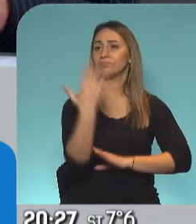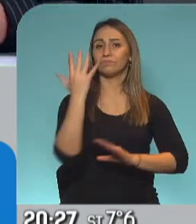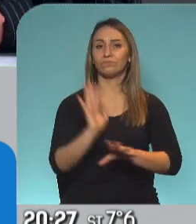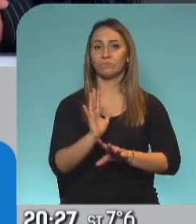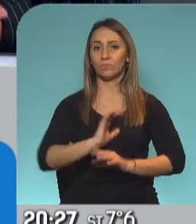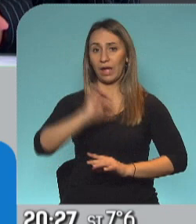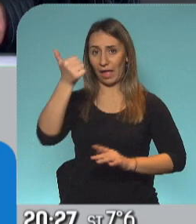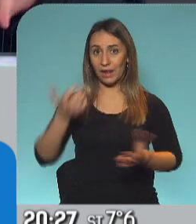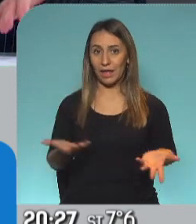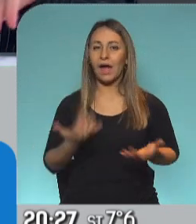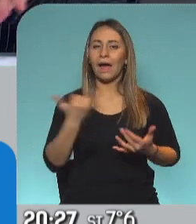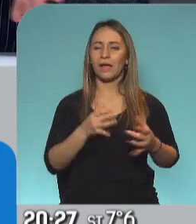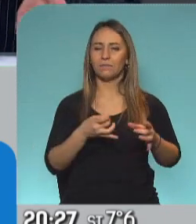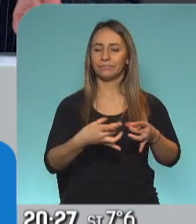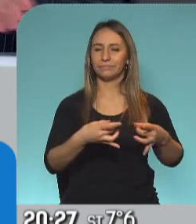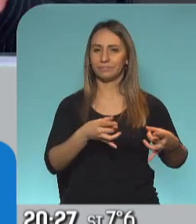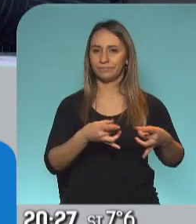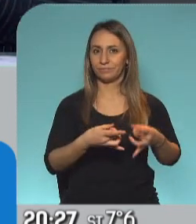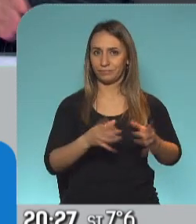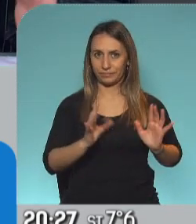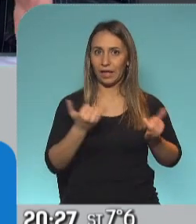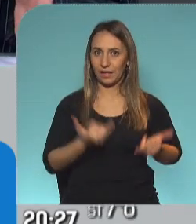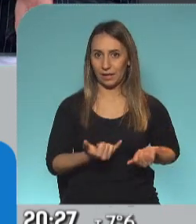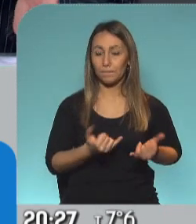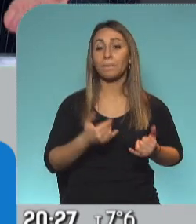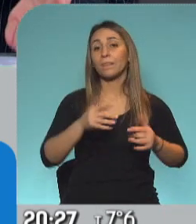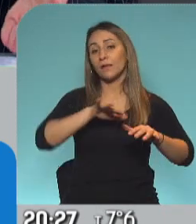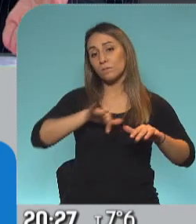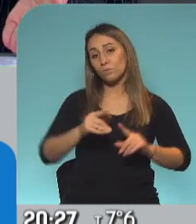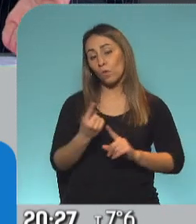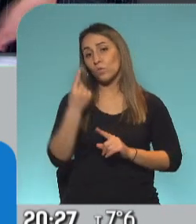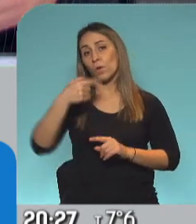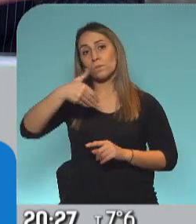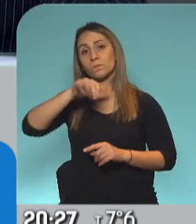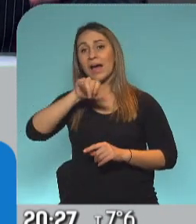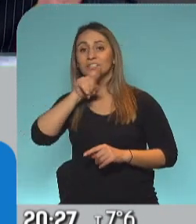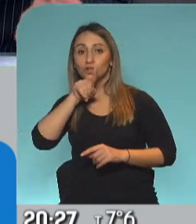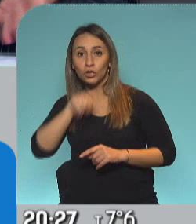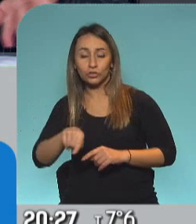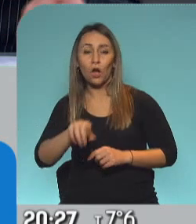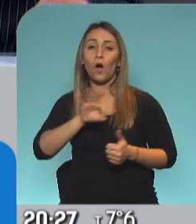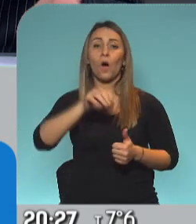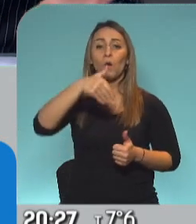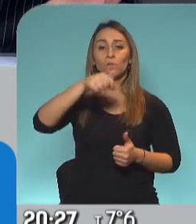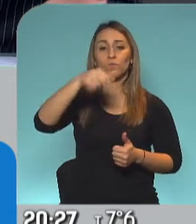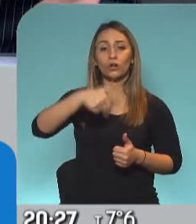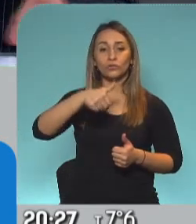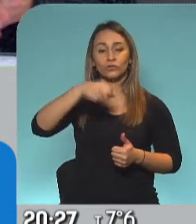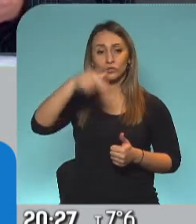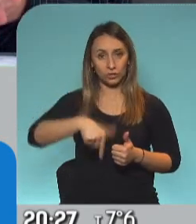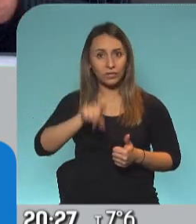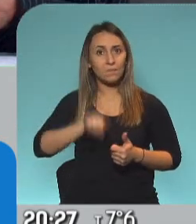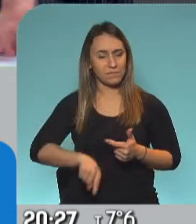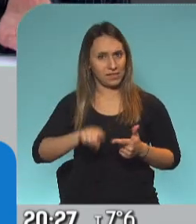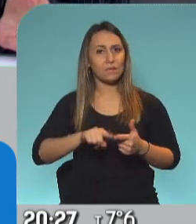latentes, pero es difícil, salvo un Massot, que hoy está muy corrido de Juntos por el Cambio, o un Emilio Monzó, también de esa ala, es